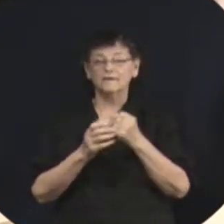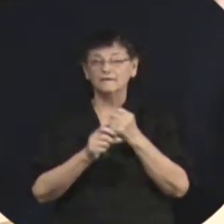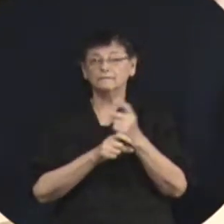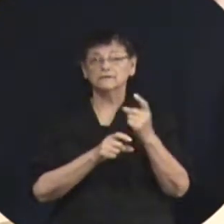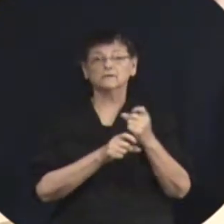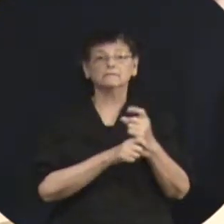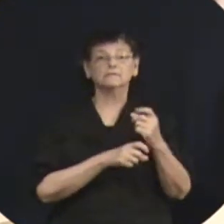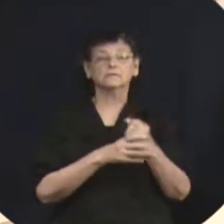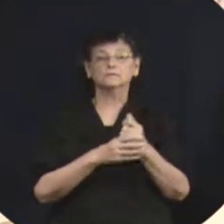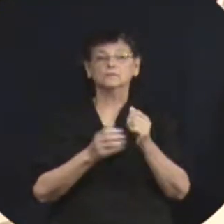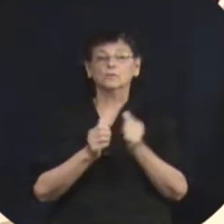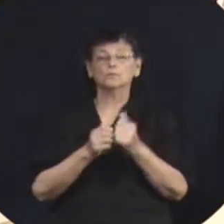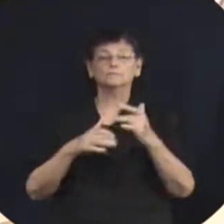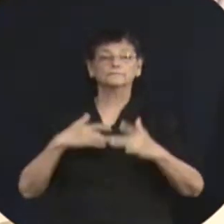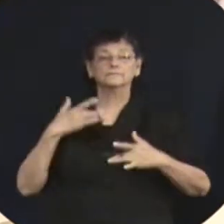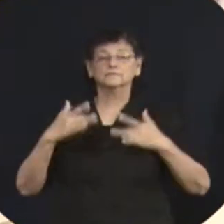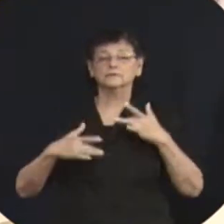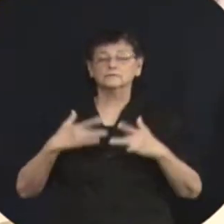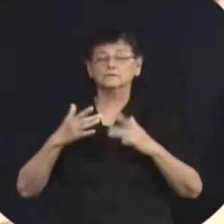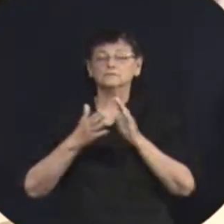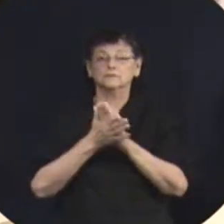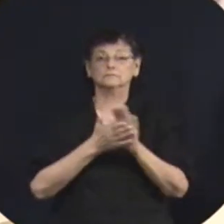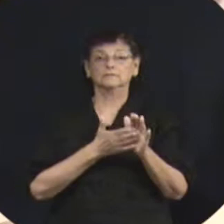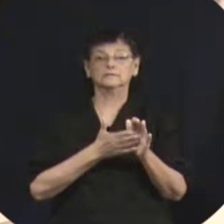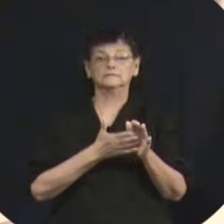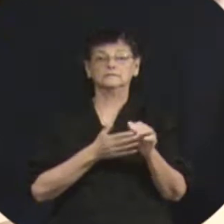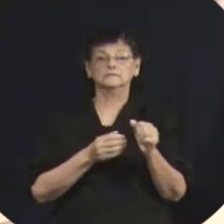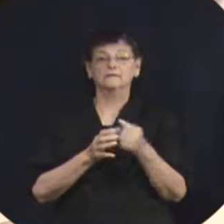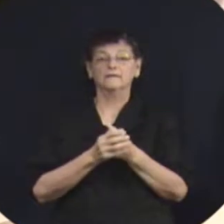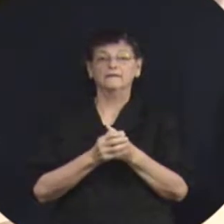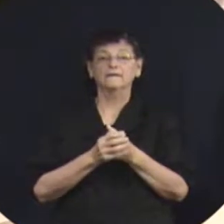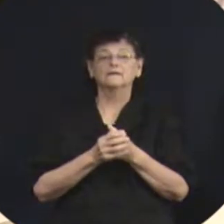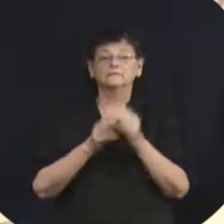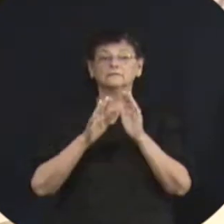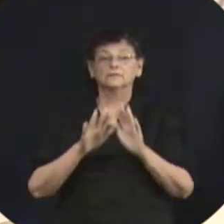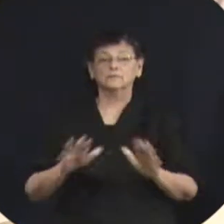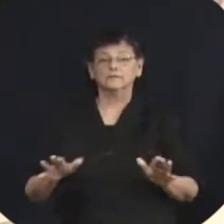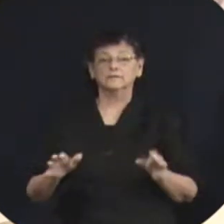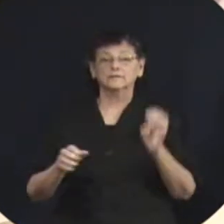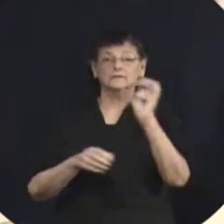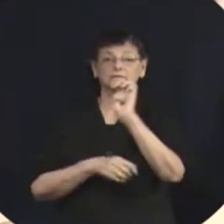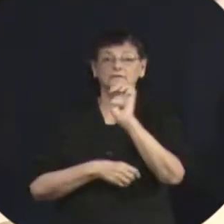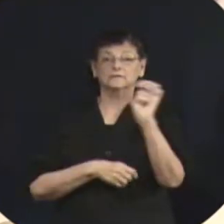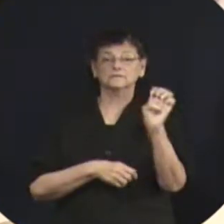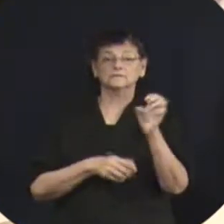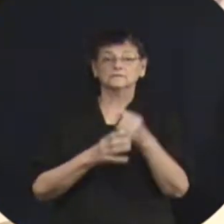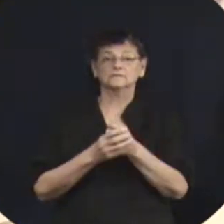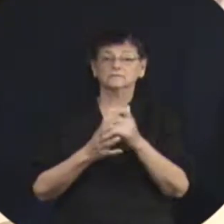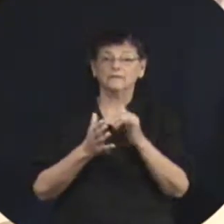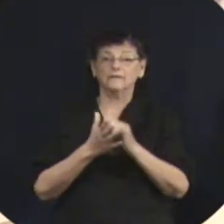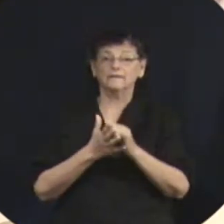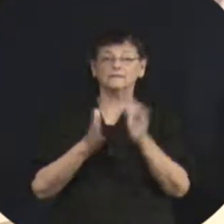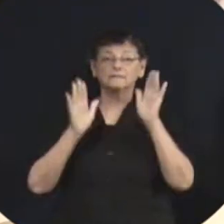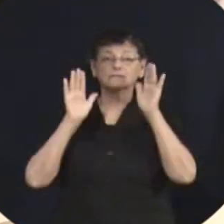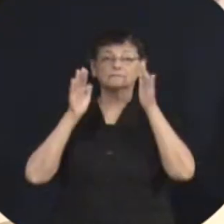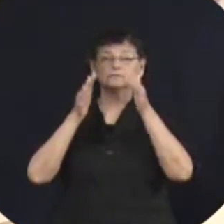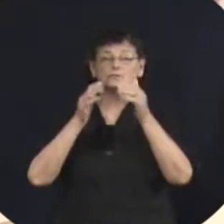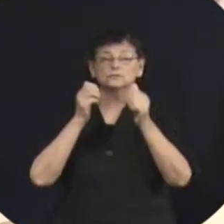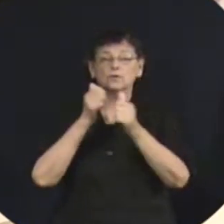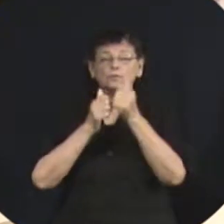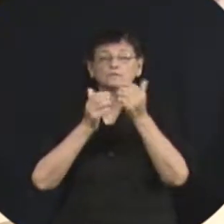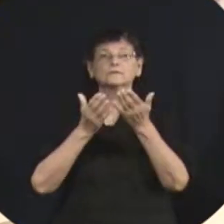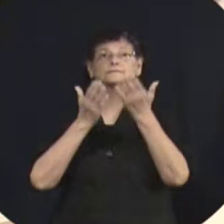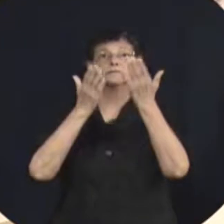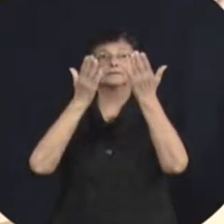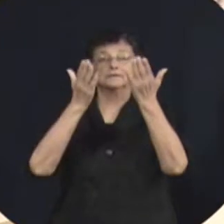año, con el gozo de habernos purificado, la solemnidad de la Pascua, para que, dedicados con mayor